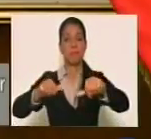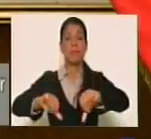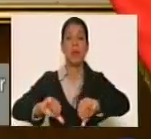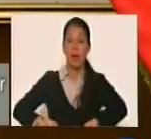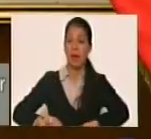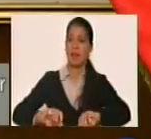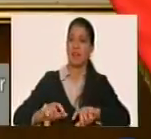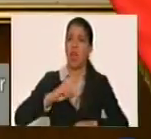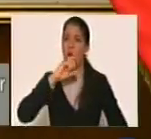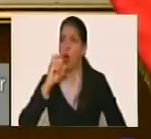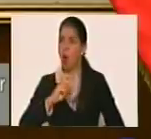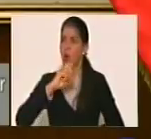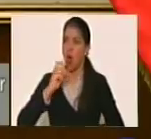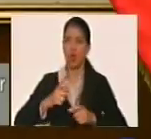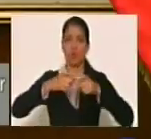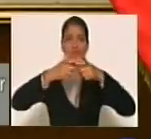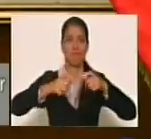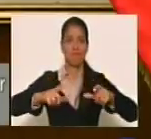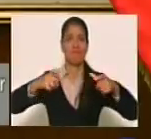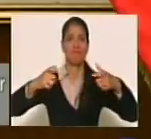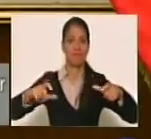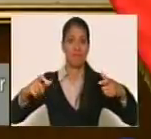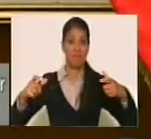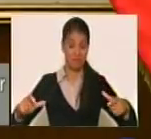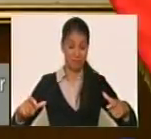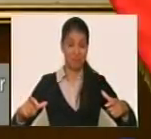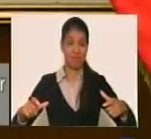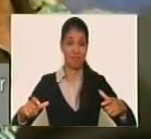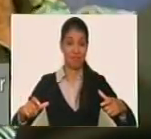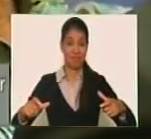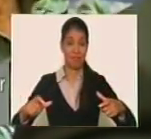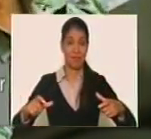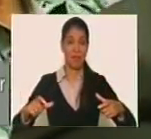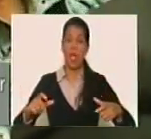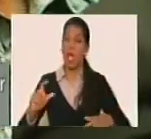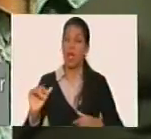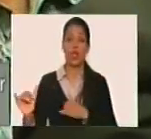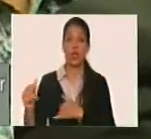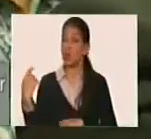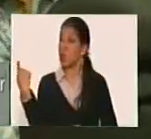diversidad, la igualdad por la cual